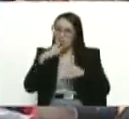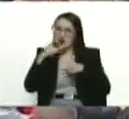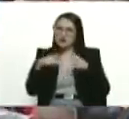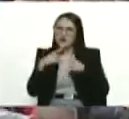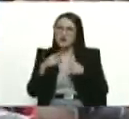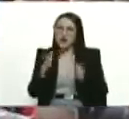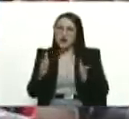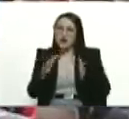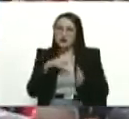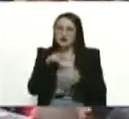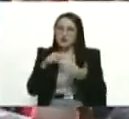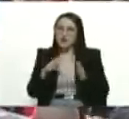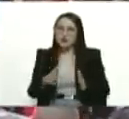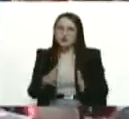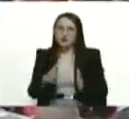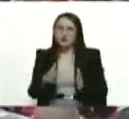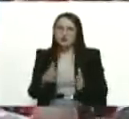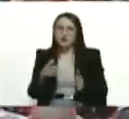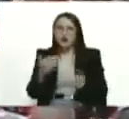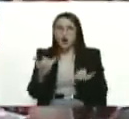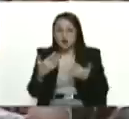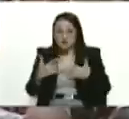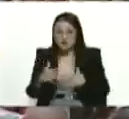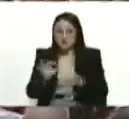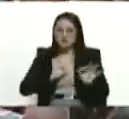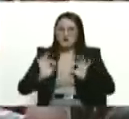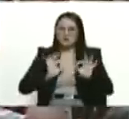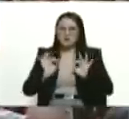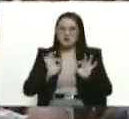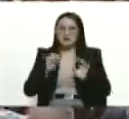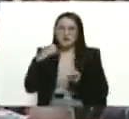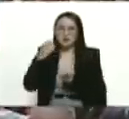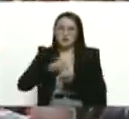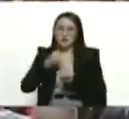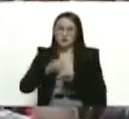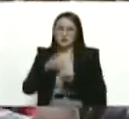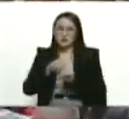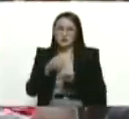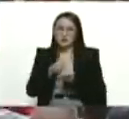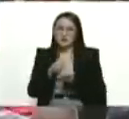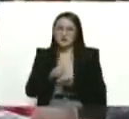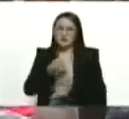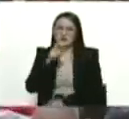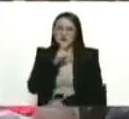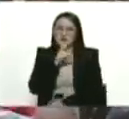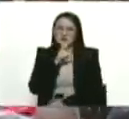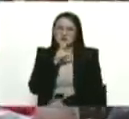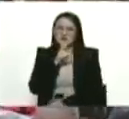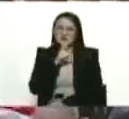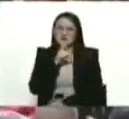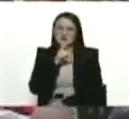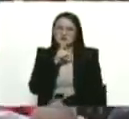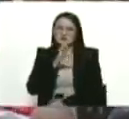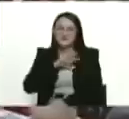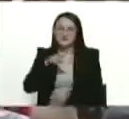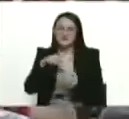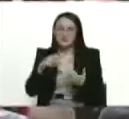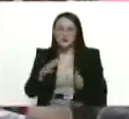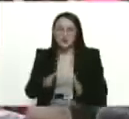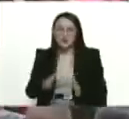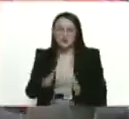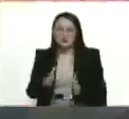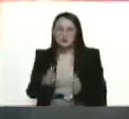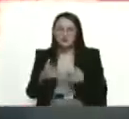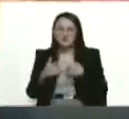revolución bolivariana y nos preparamos para la batalla quizás más difícil que va a tener la revolución, pero